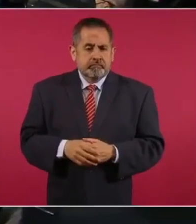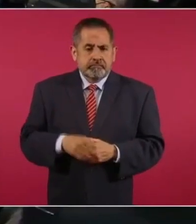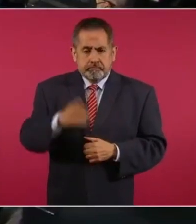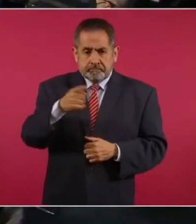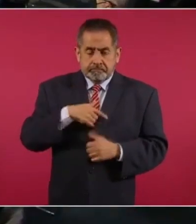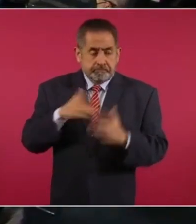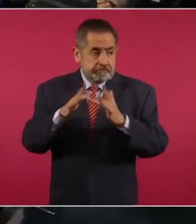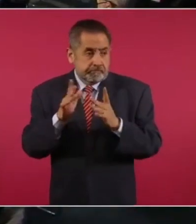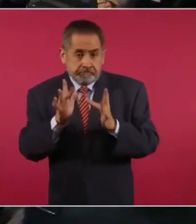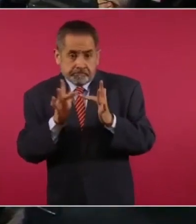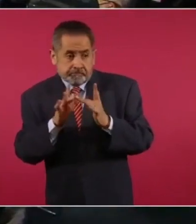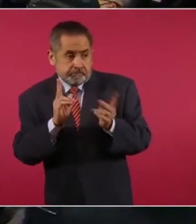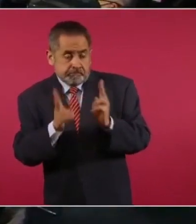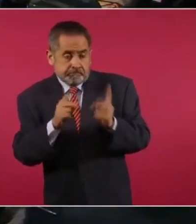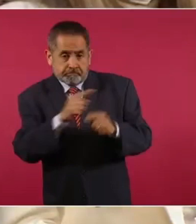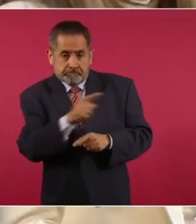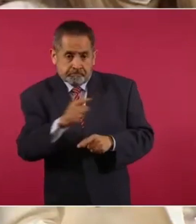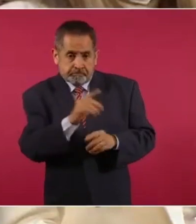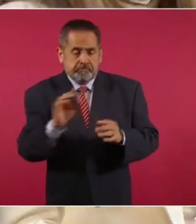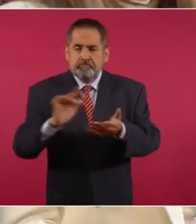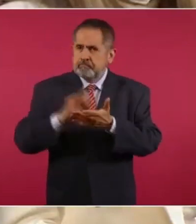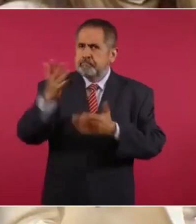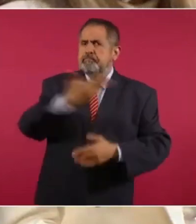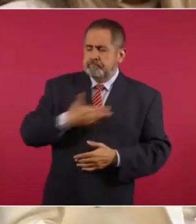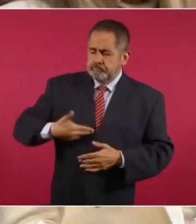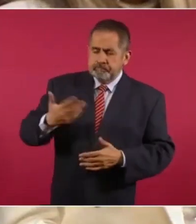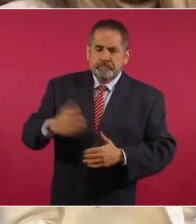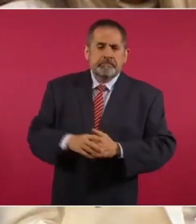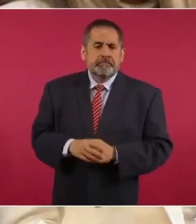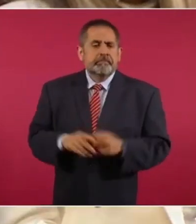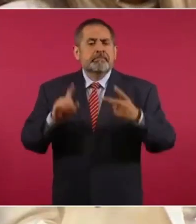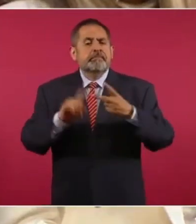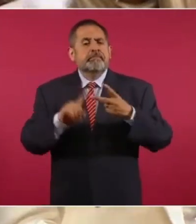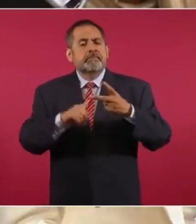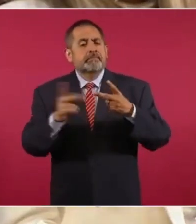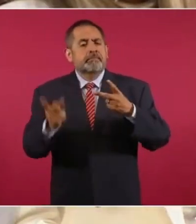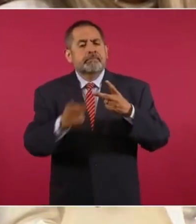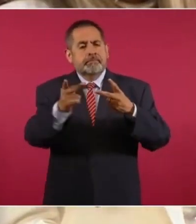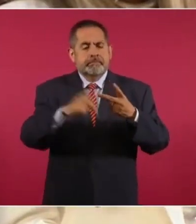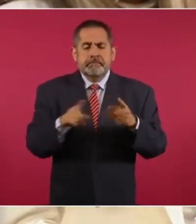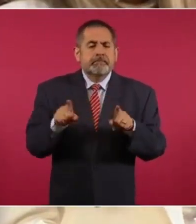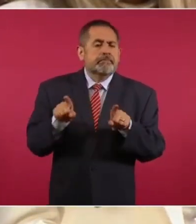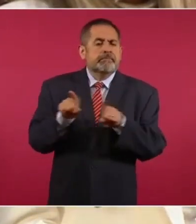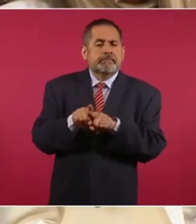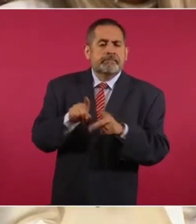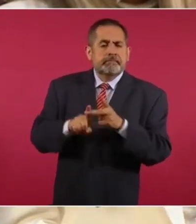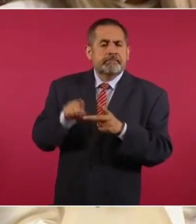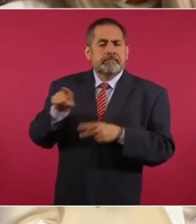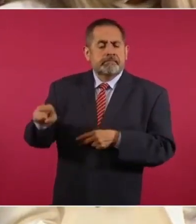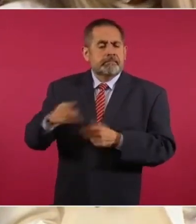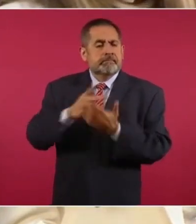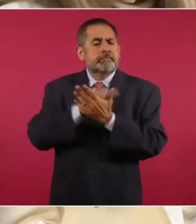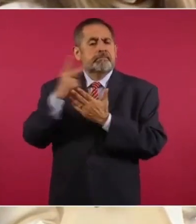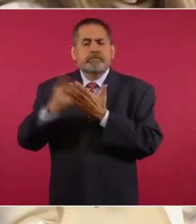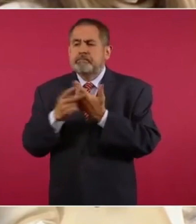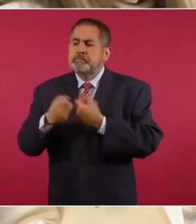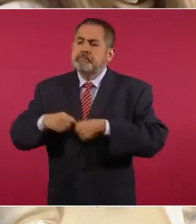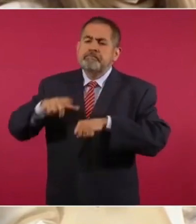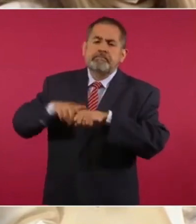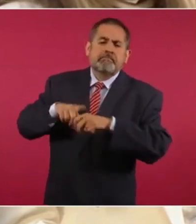contacto con las dos partes. Gracias, presidente. Y la segunda cuestión era precisamente acerca de los programas